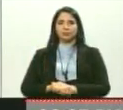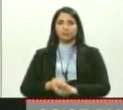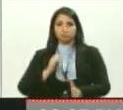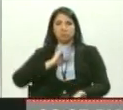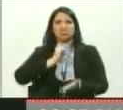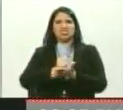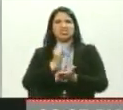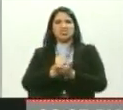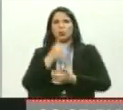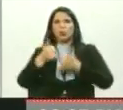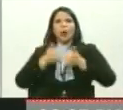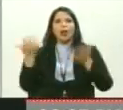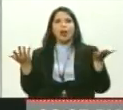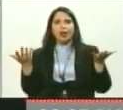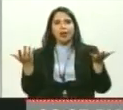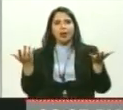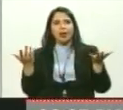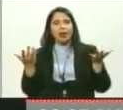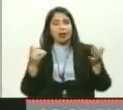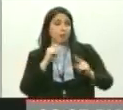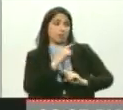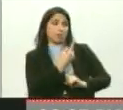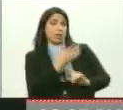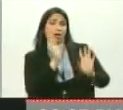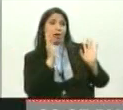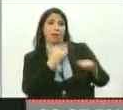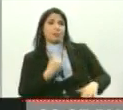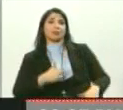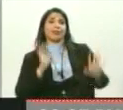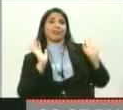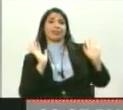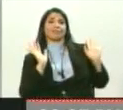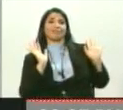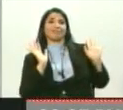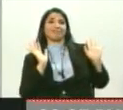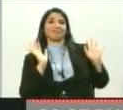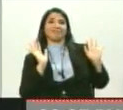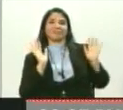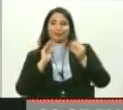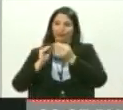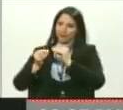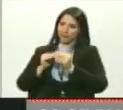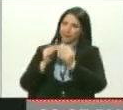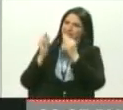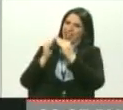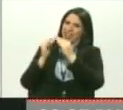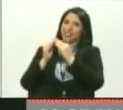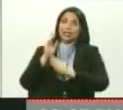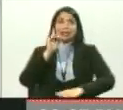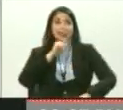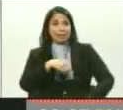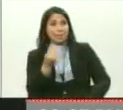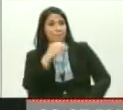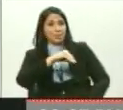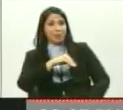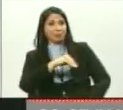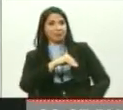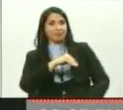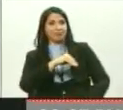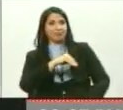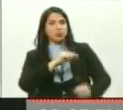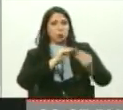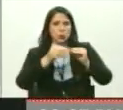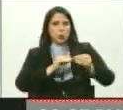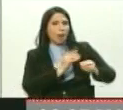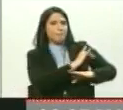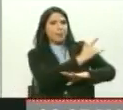con cuál? Con la primera, presidente. Arreglar la casa. Y además otra es arreglar las